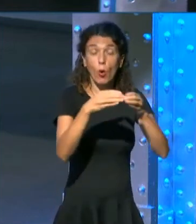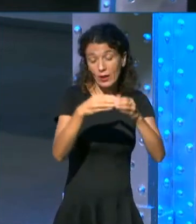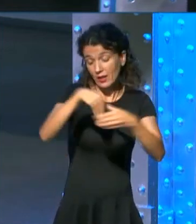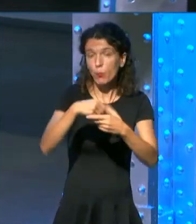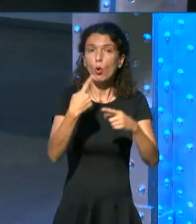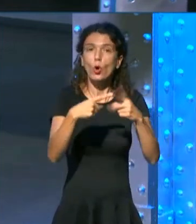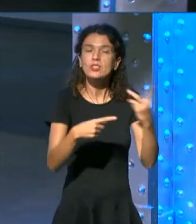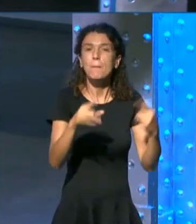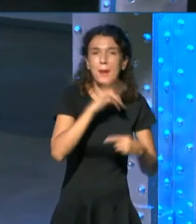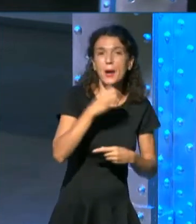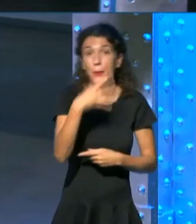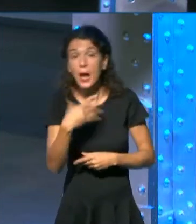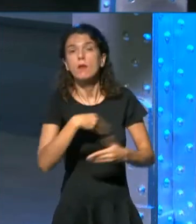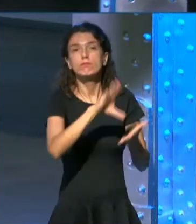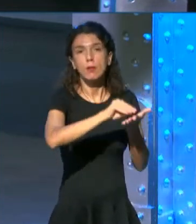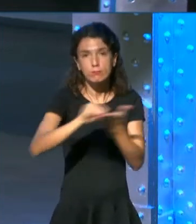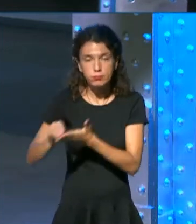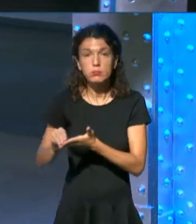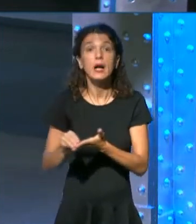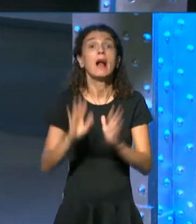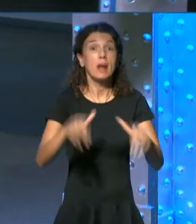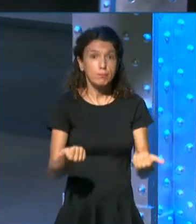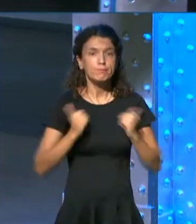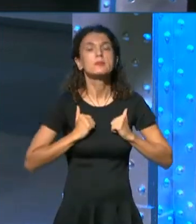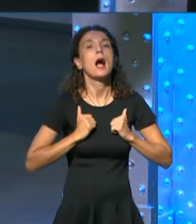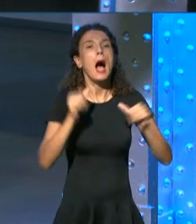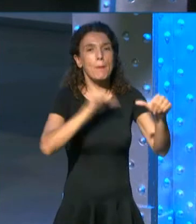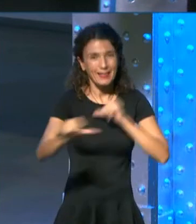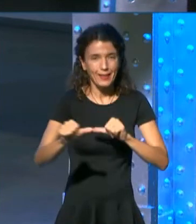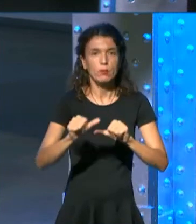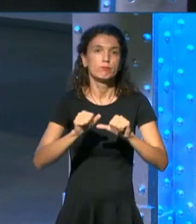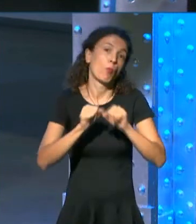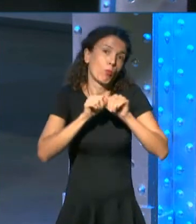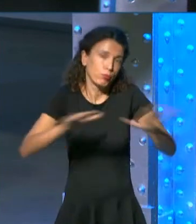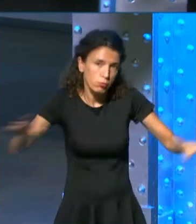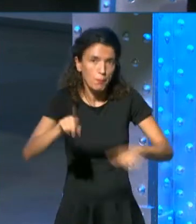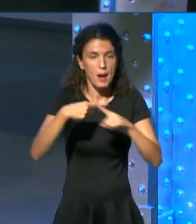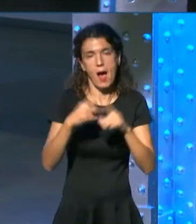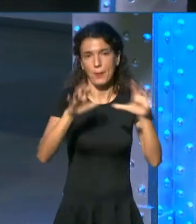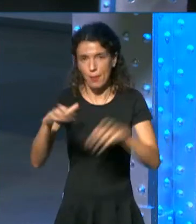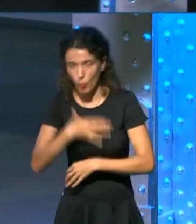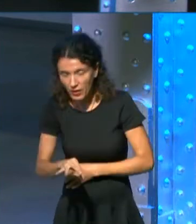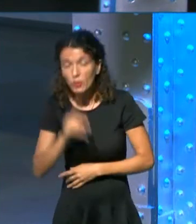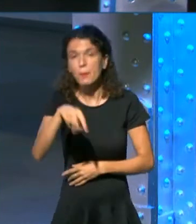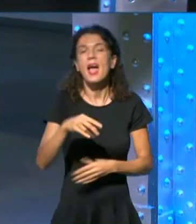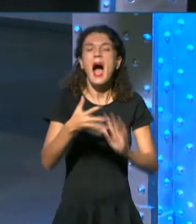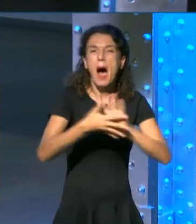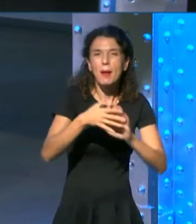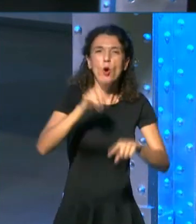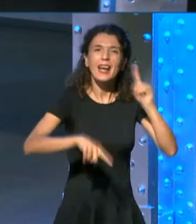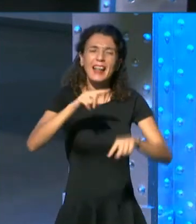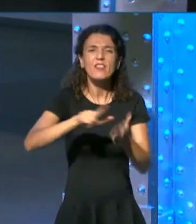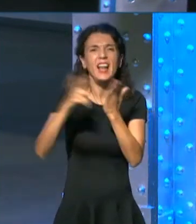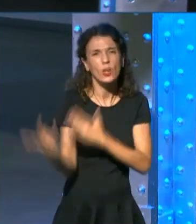cuando aprendimos suficientemente lo que había ocurrido, lo pudimos extender. Y además entendimos lo de la relatividad lingüística, que era complicado,